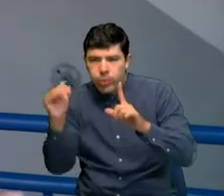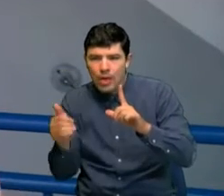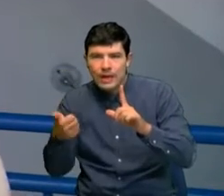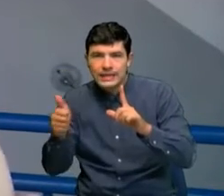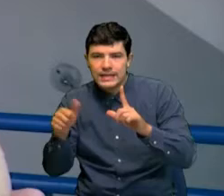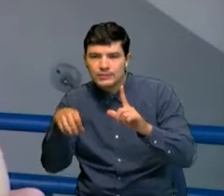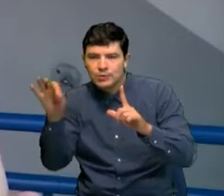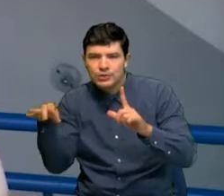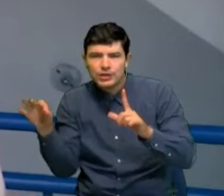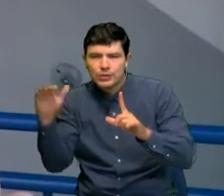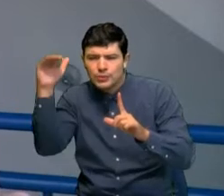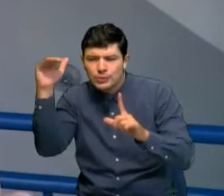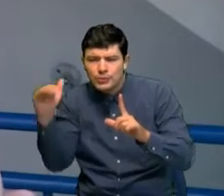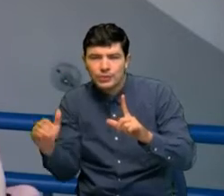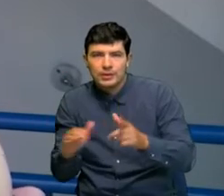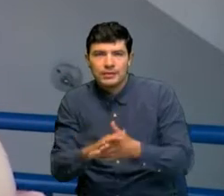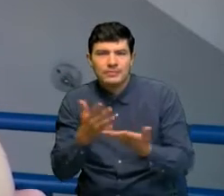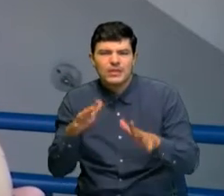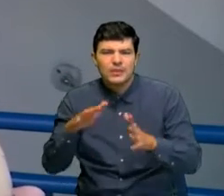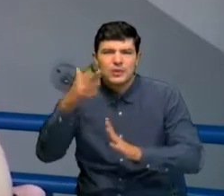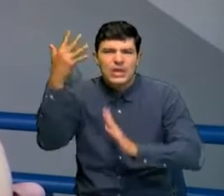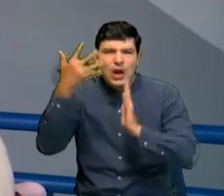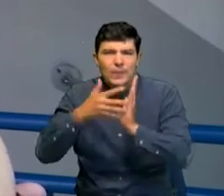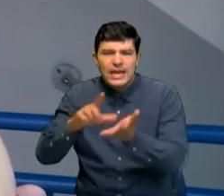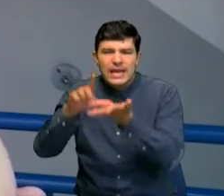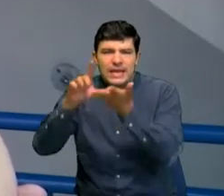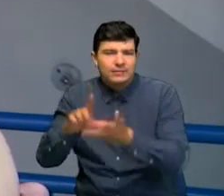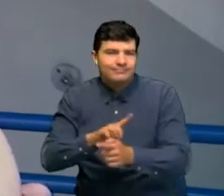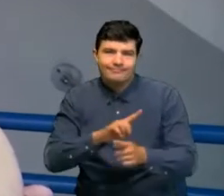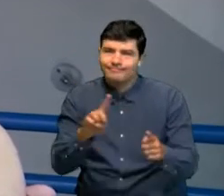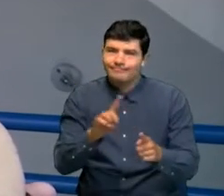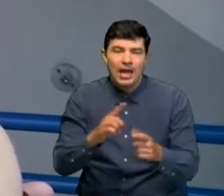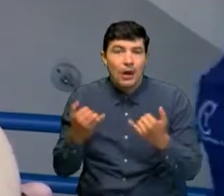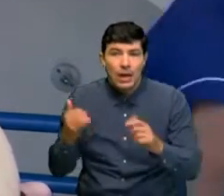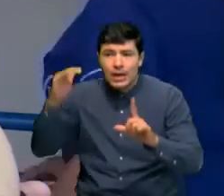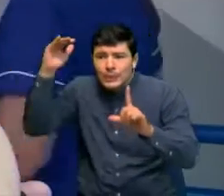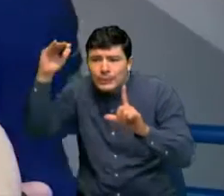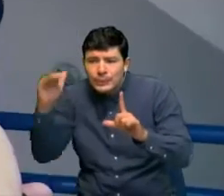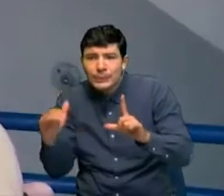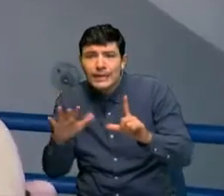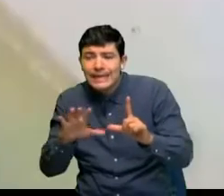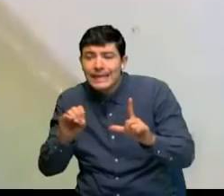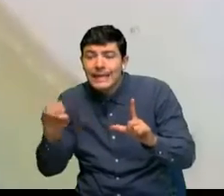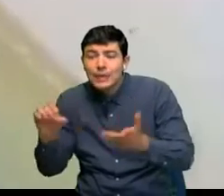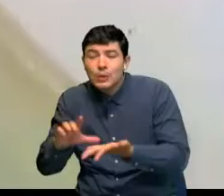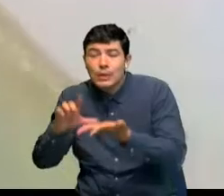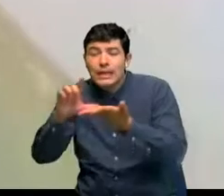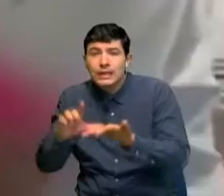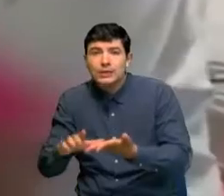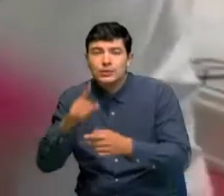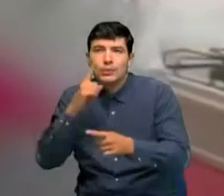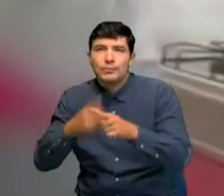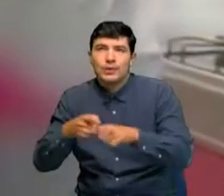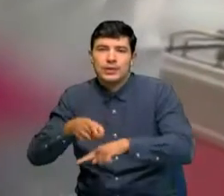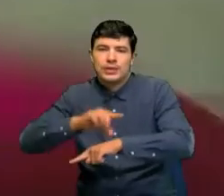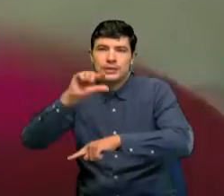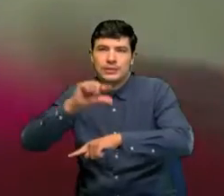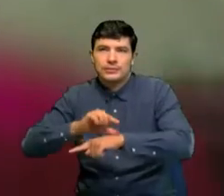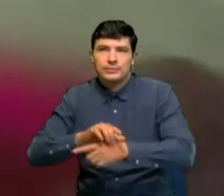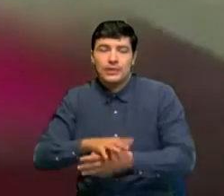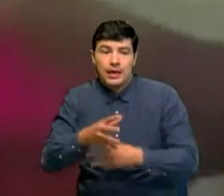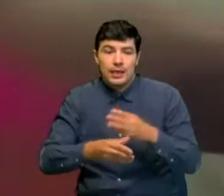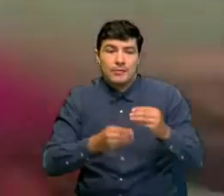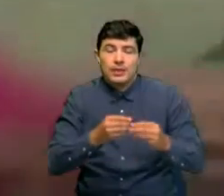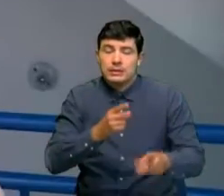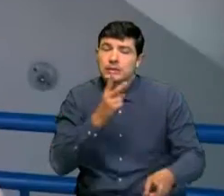normalmente debería pasar. Deberían pasar alrededor de 5.000 litros por segundo y están pasando un poco más de 500 litros por segundo. Y el riesgo de racionamiento